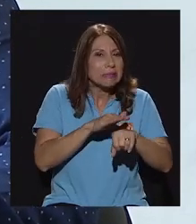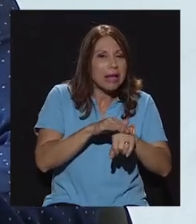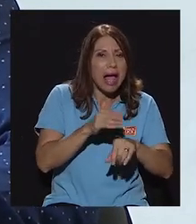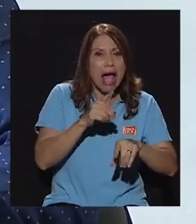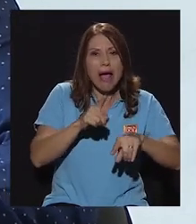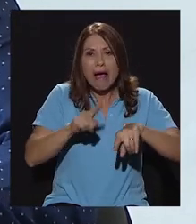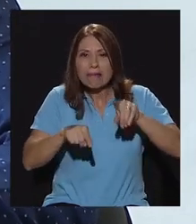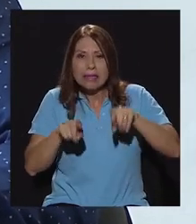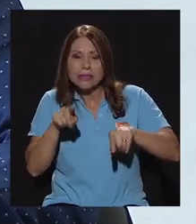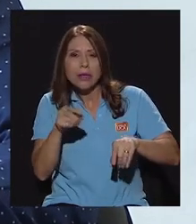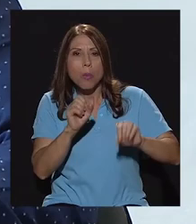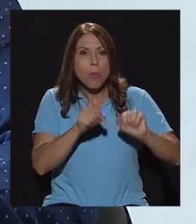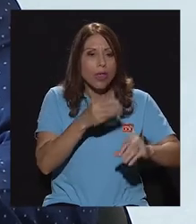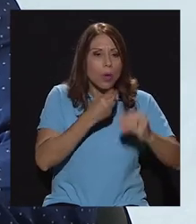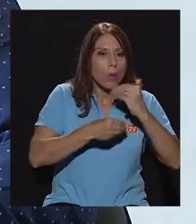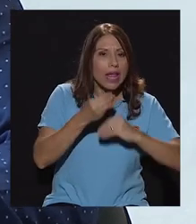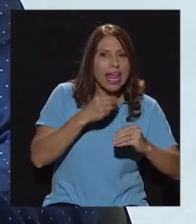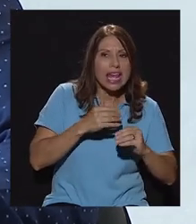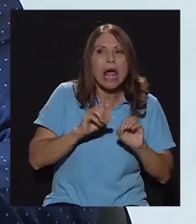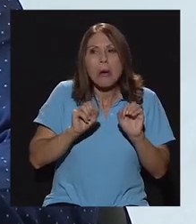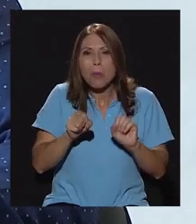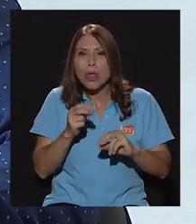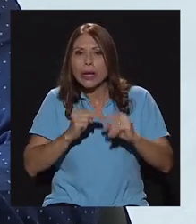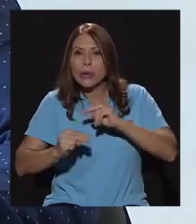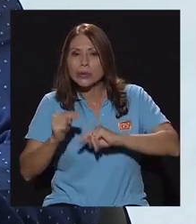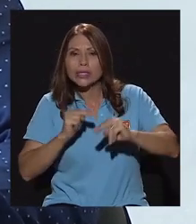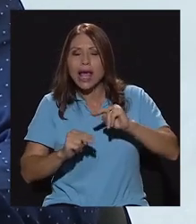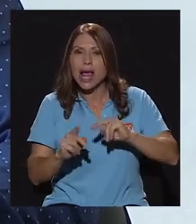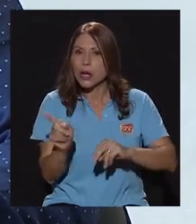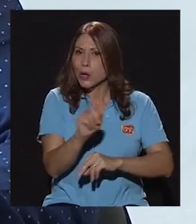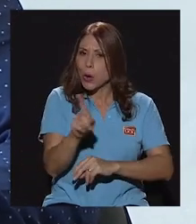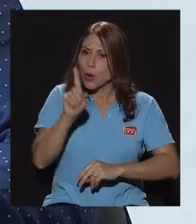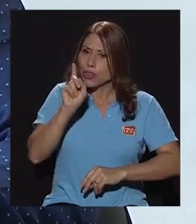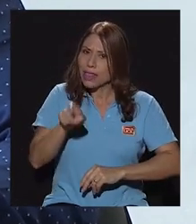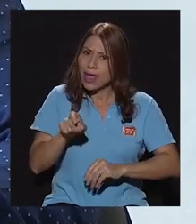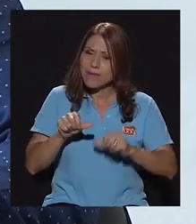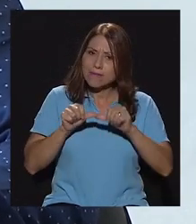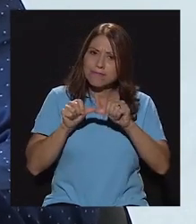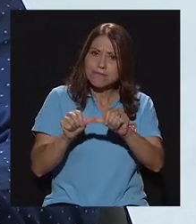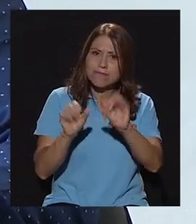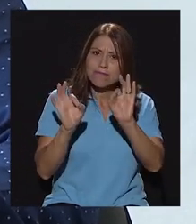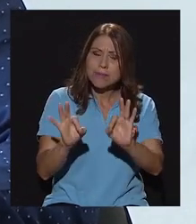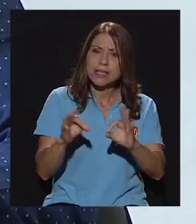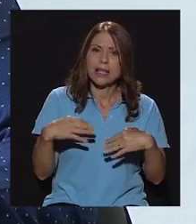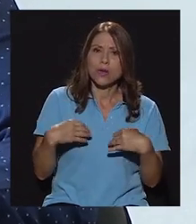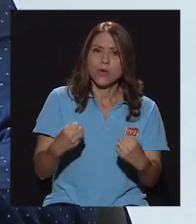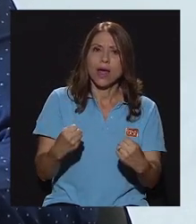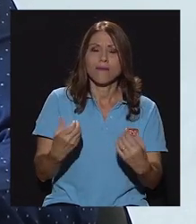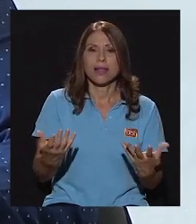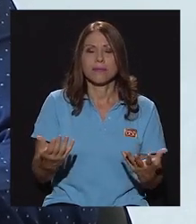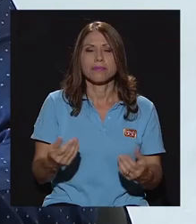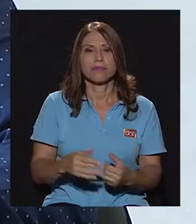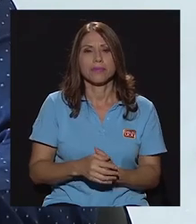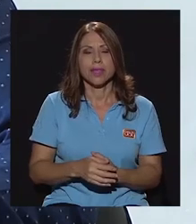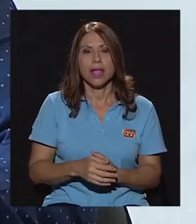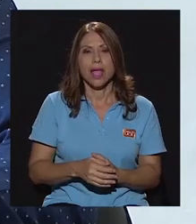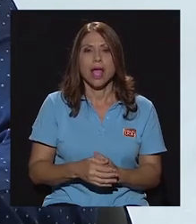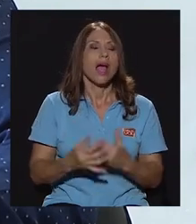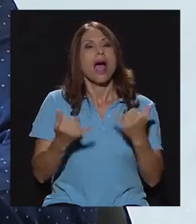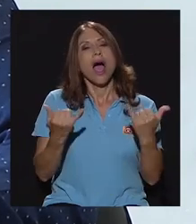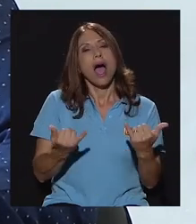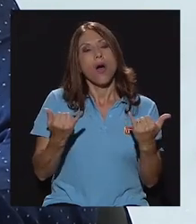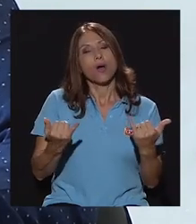una condición que debe mantener si quiere estar saludable. Ahora bien, sí quería